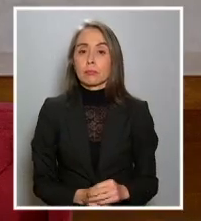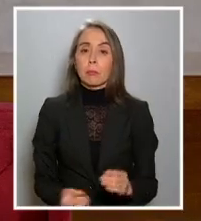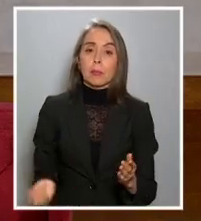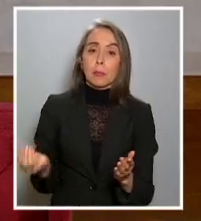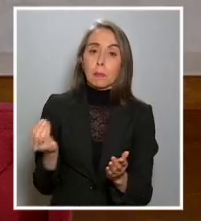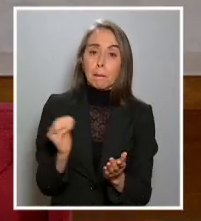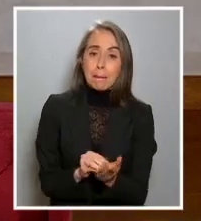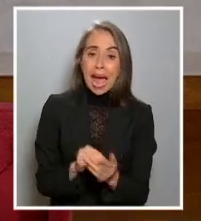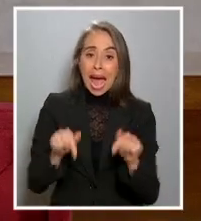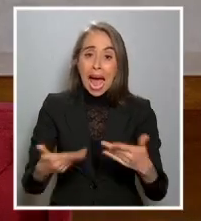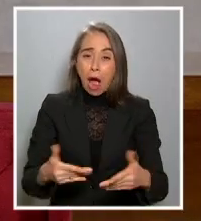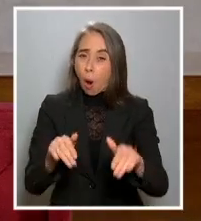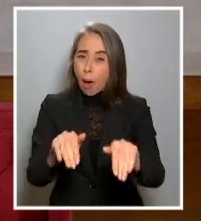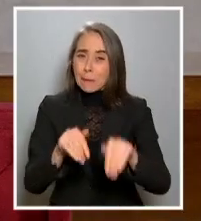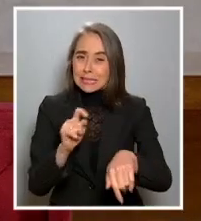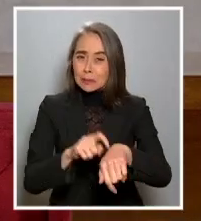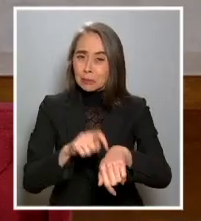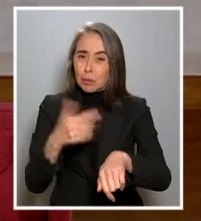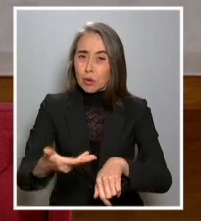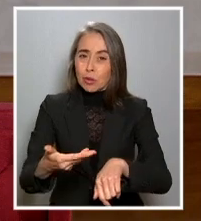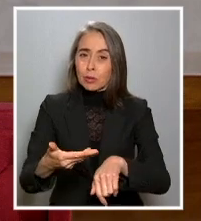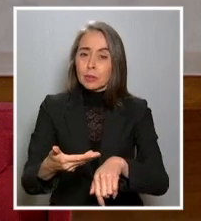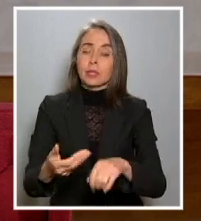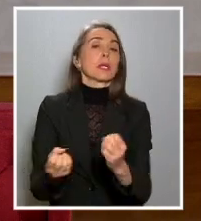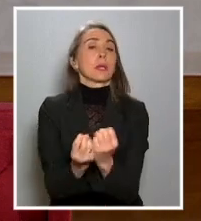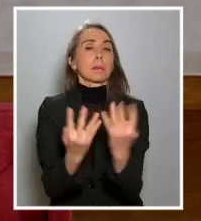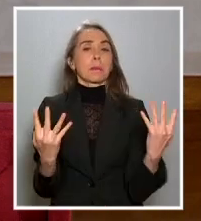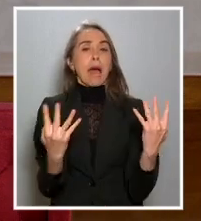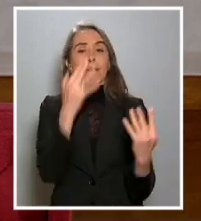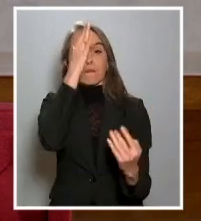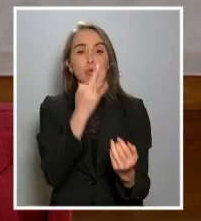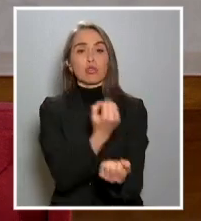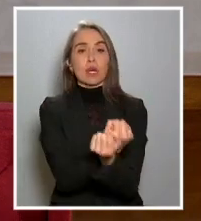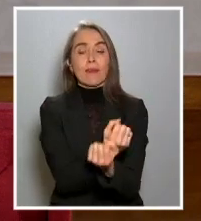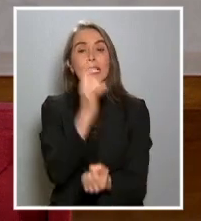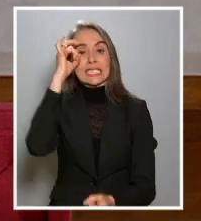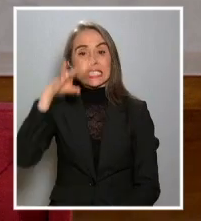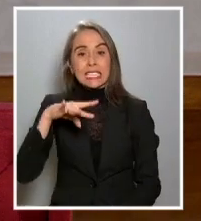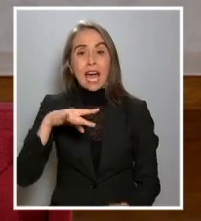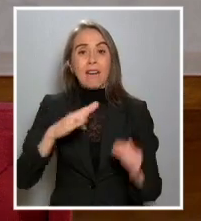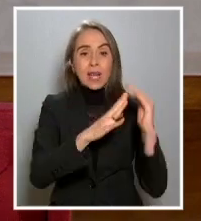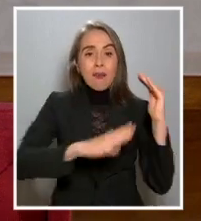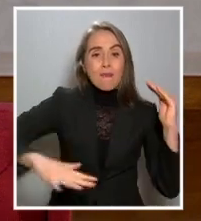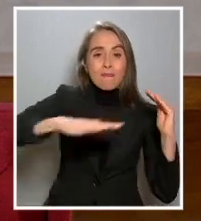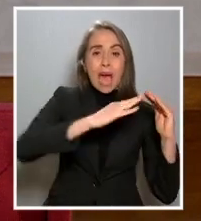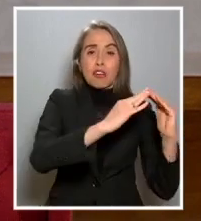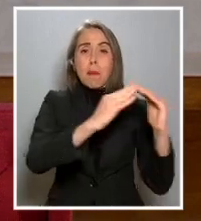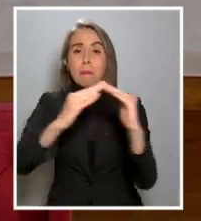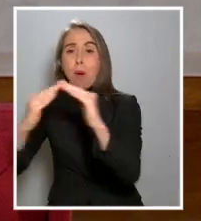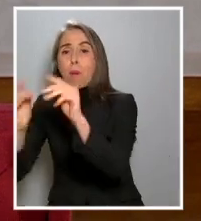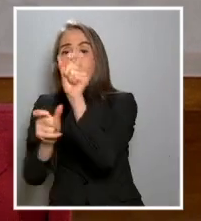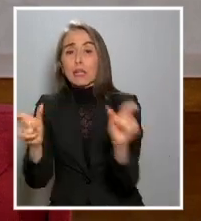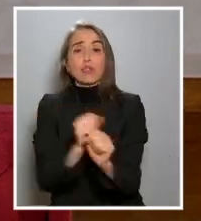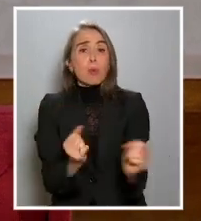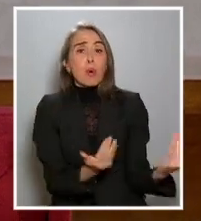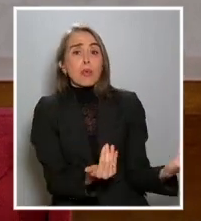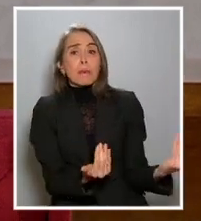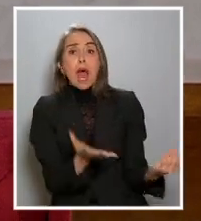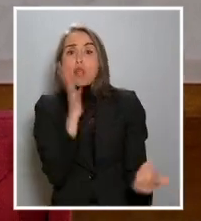Reforzaremos ahora mismo el contingente de carabineros porque sabemos que nuestros barrios, nuestras poblaciones, nuestra gente no puede